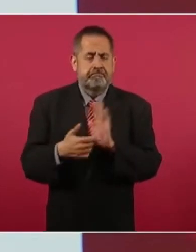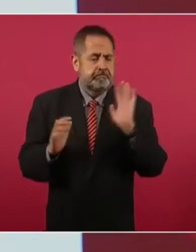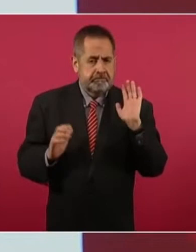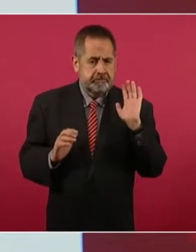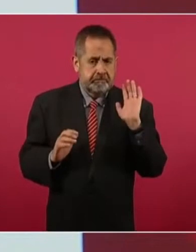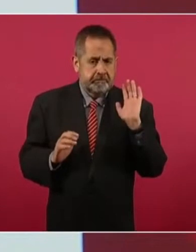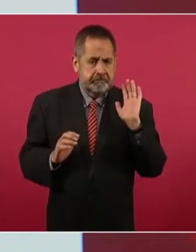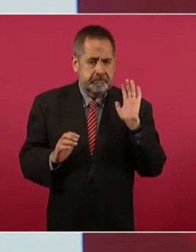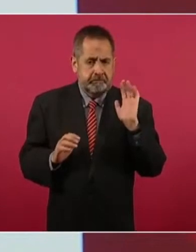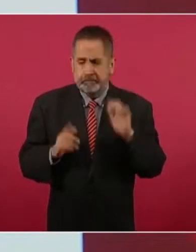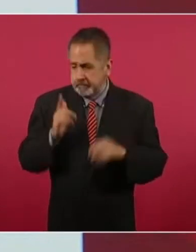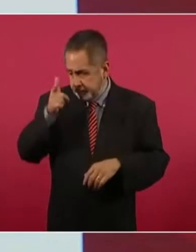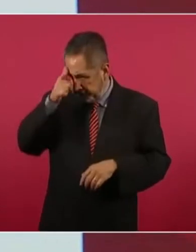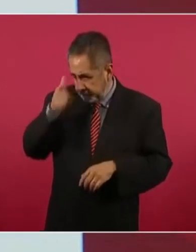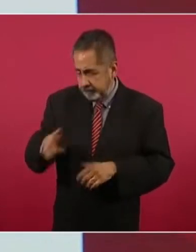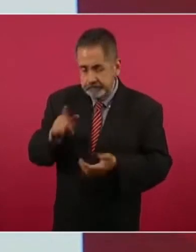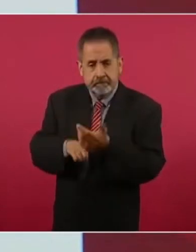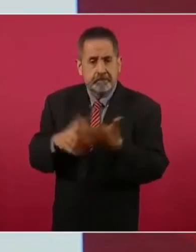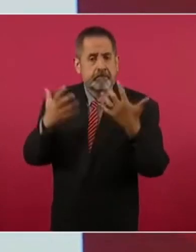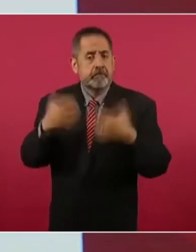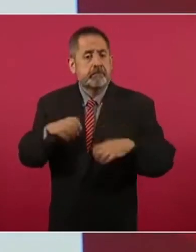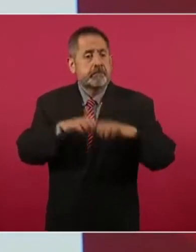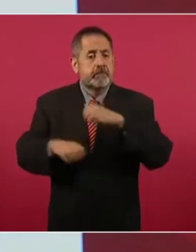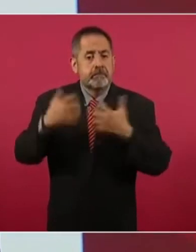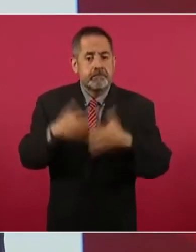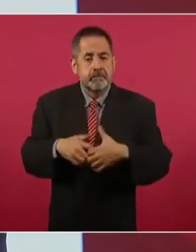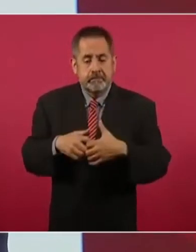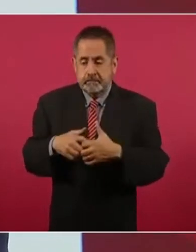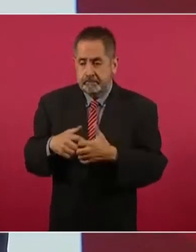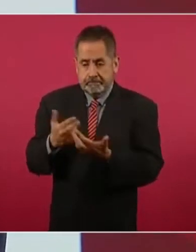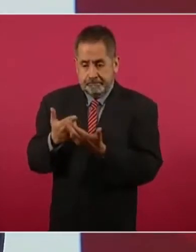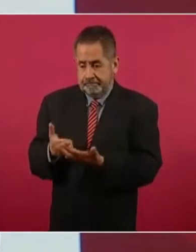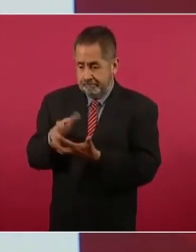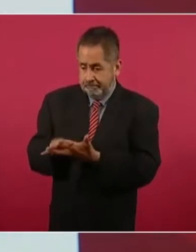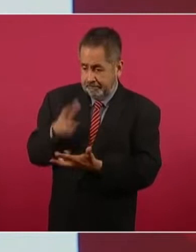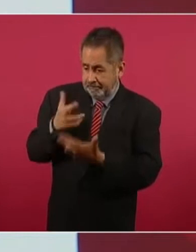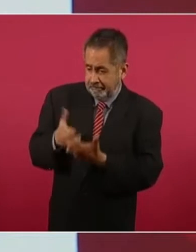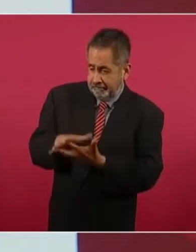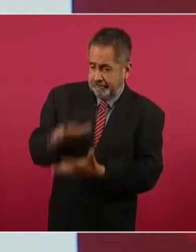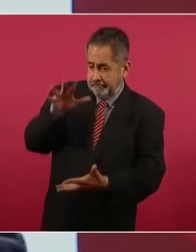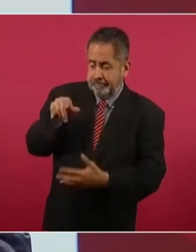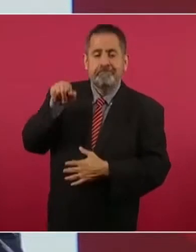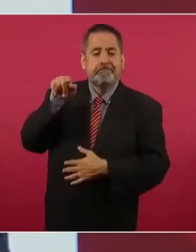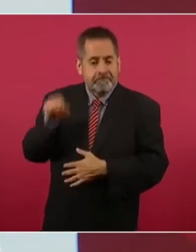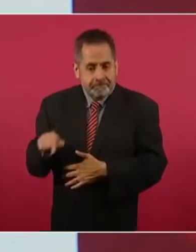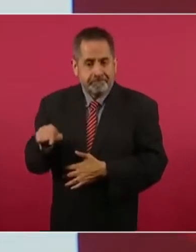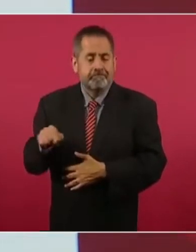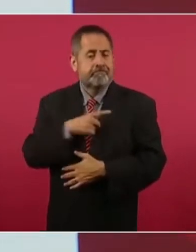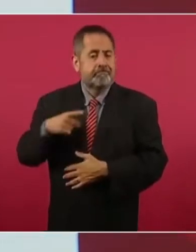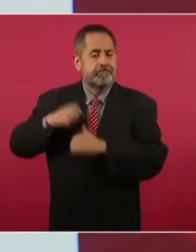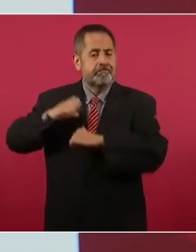si en un yacimiento una empresa predomina, esa empresa tiene que